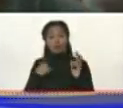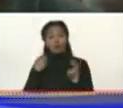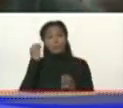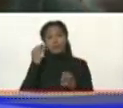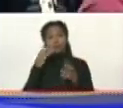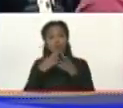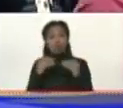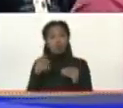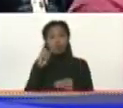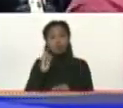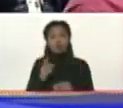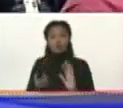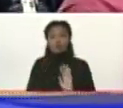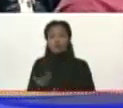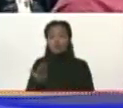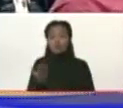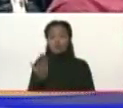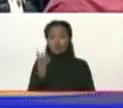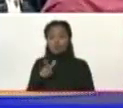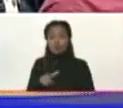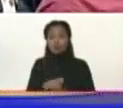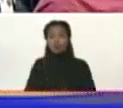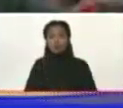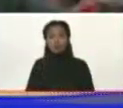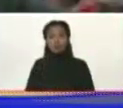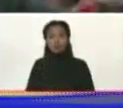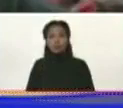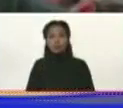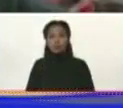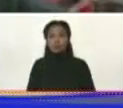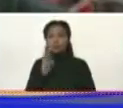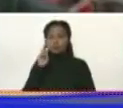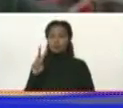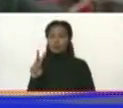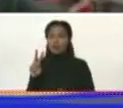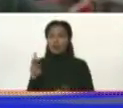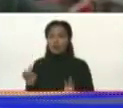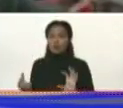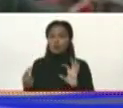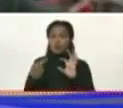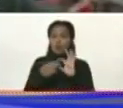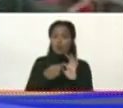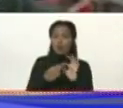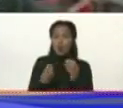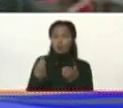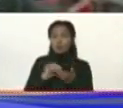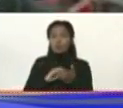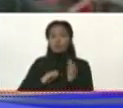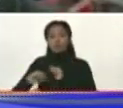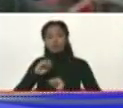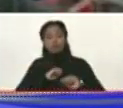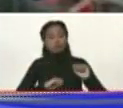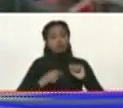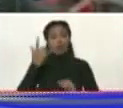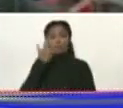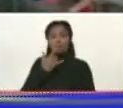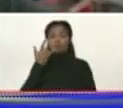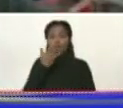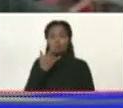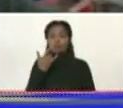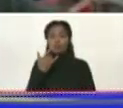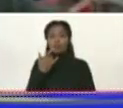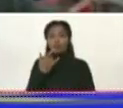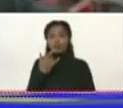todos son muy importantes, se trata de la rearticulación de los movimientos afrodescendientes de